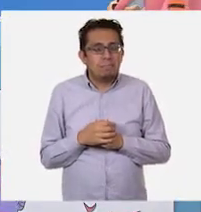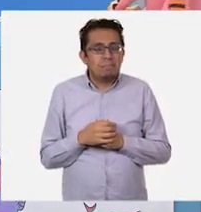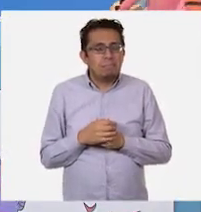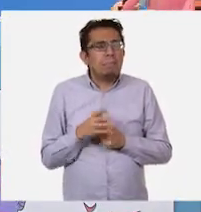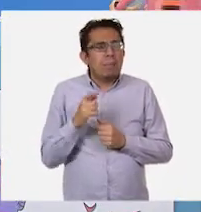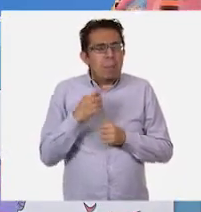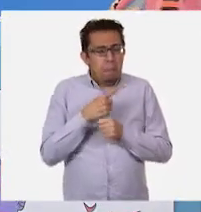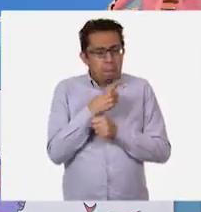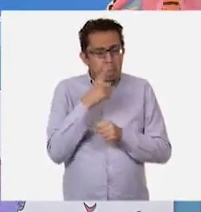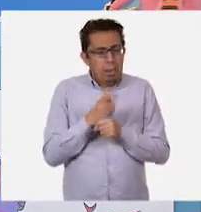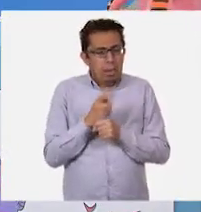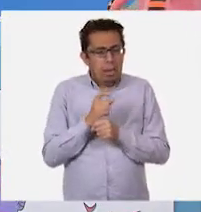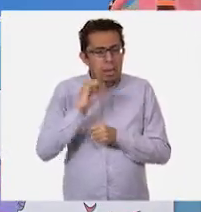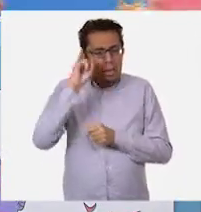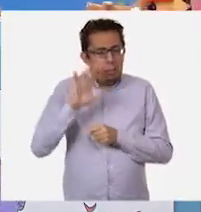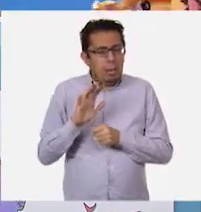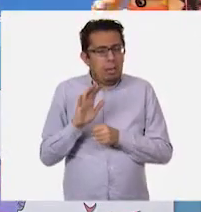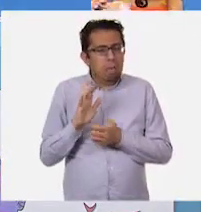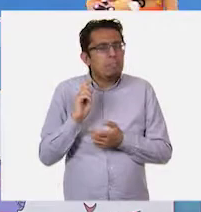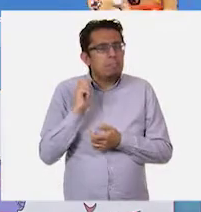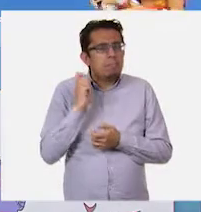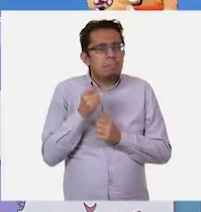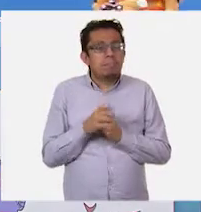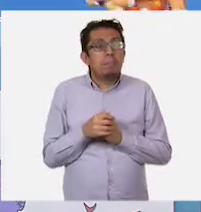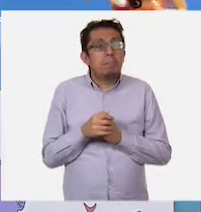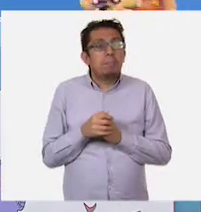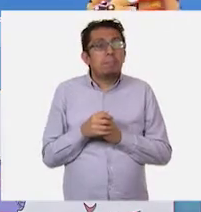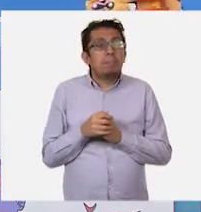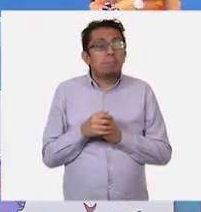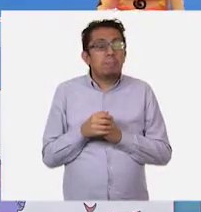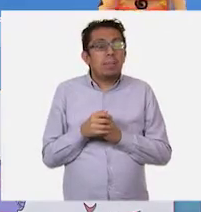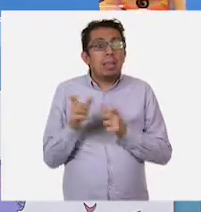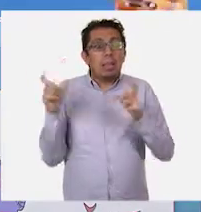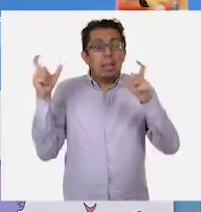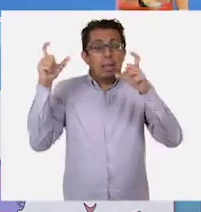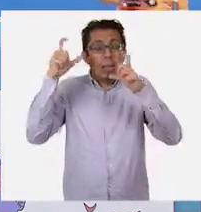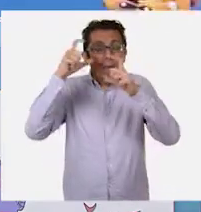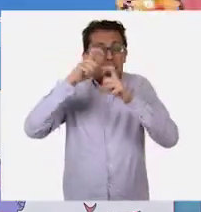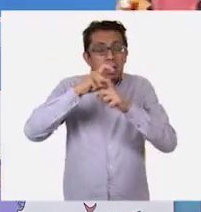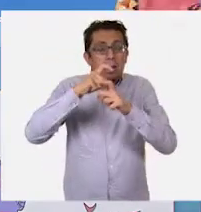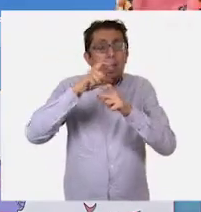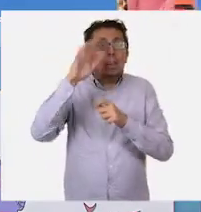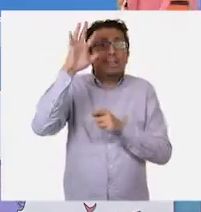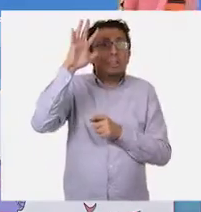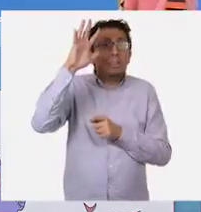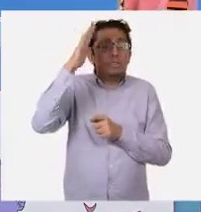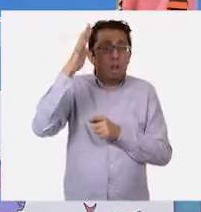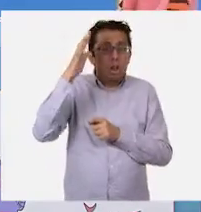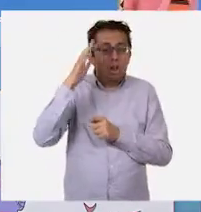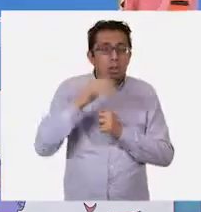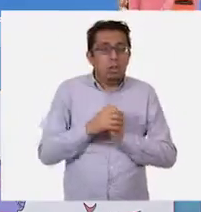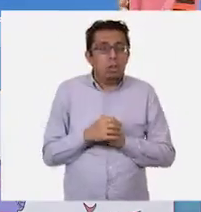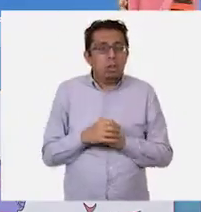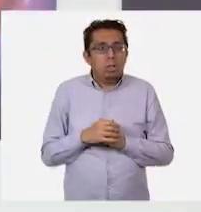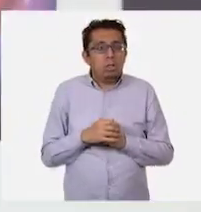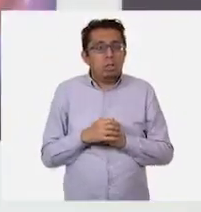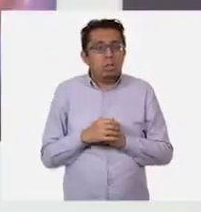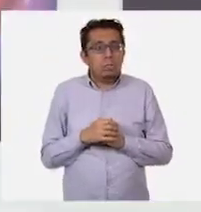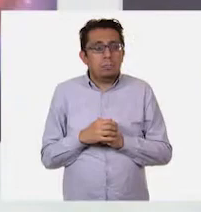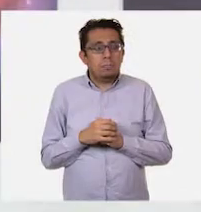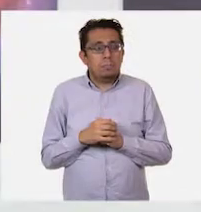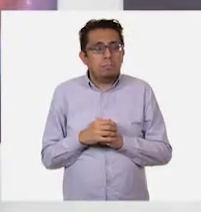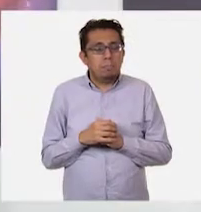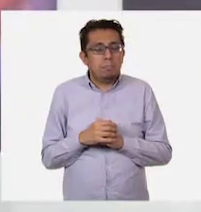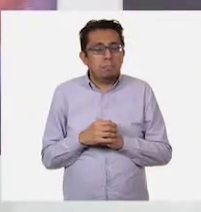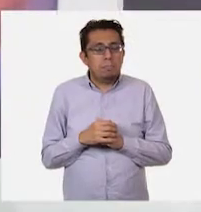A esa la titularé Eclipse de Sol. Uh-huh. Muy bien. A ver, vamos a poner aquí.